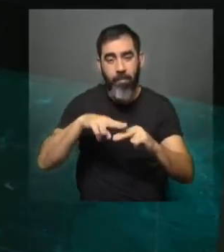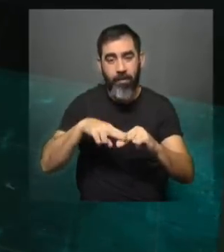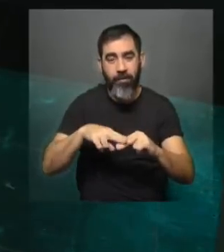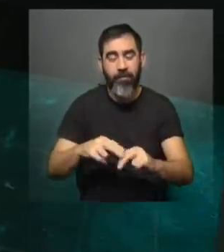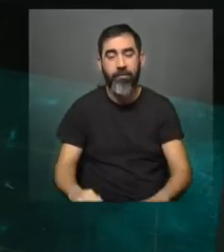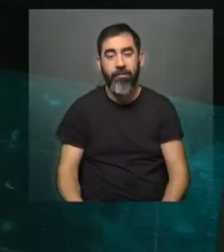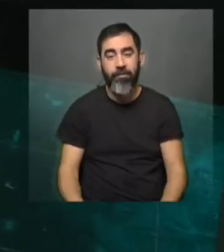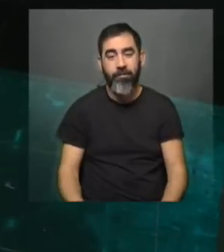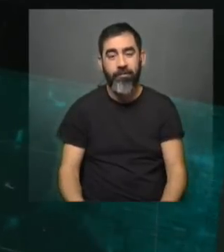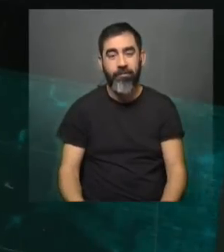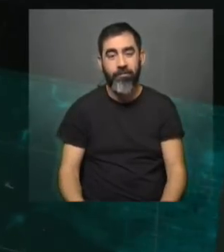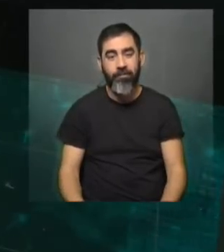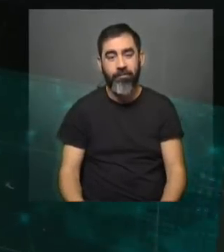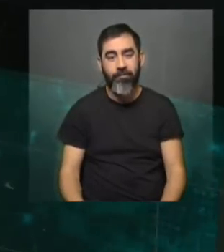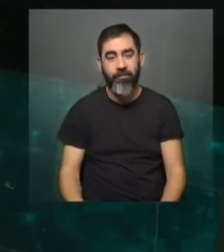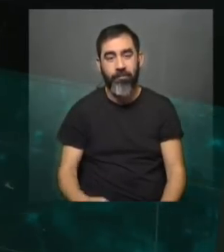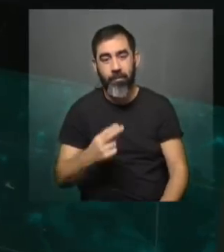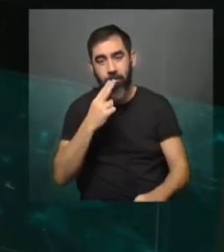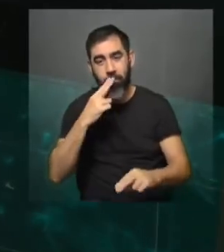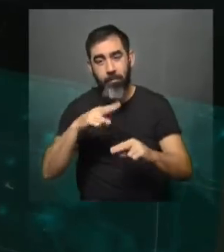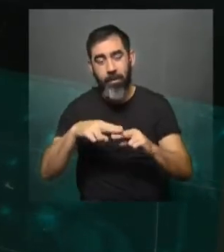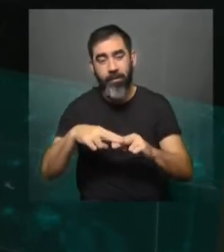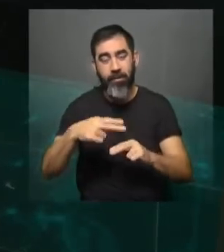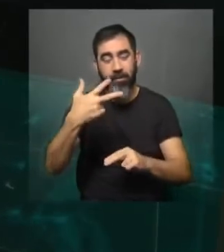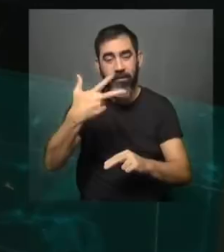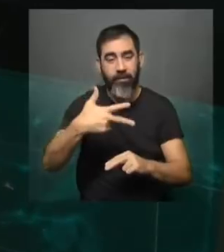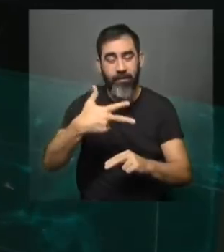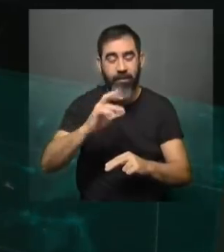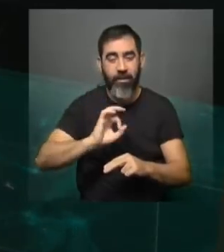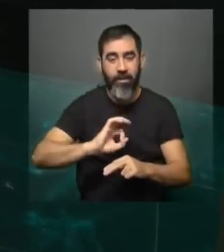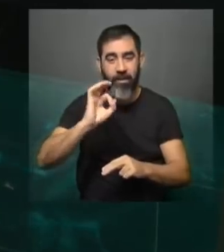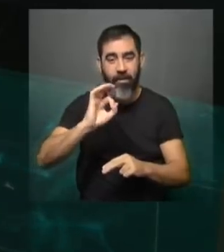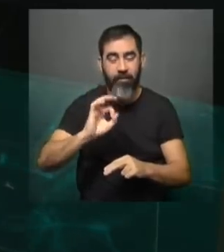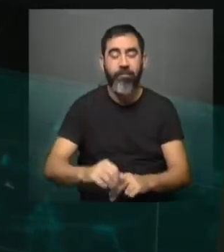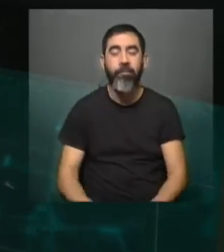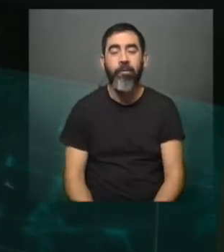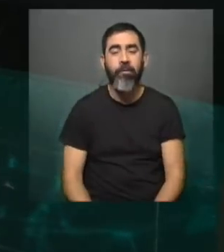para mí es martes Lo que pasa que fue como martes 13 13 grados